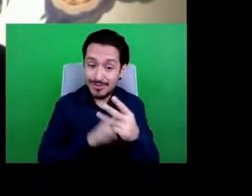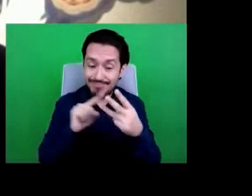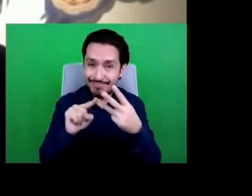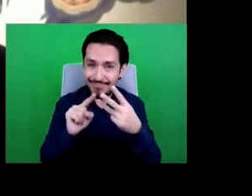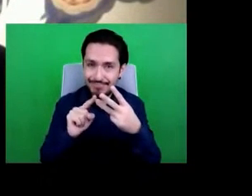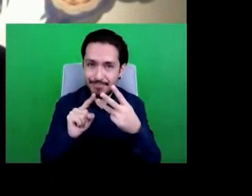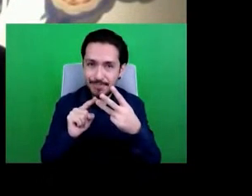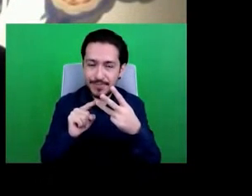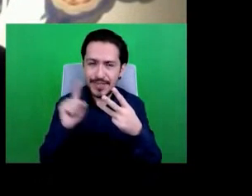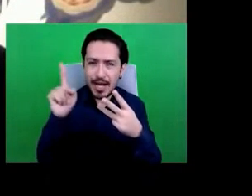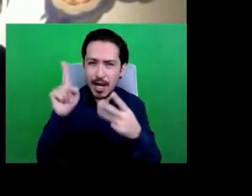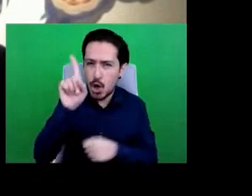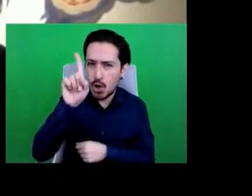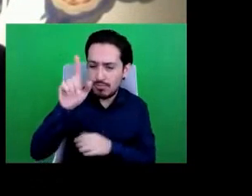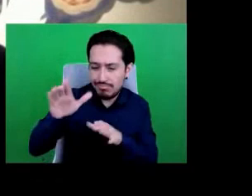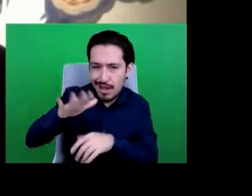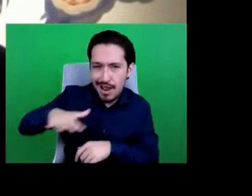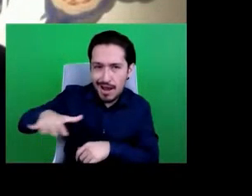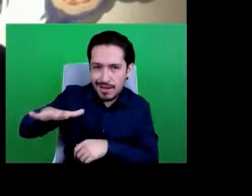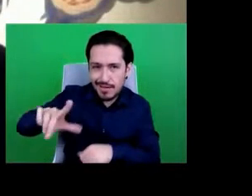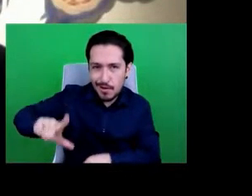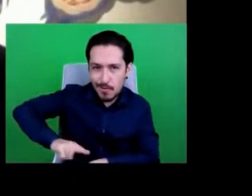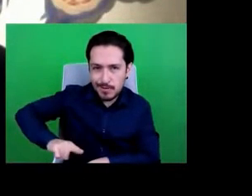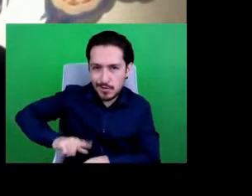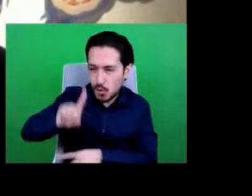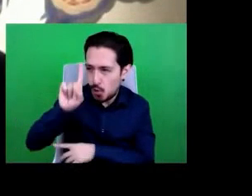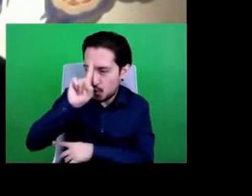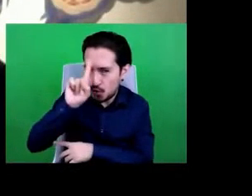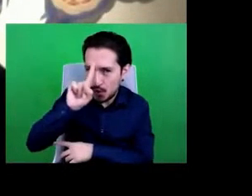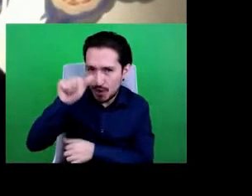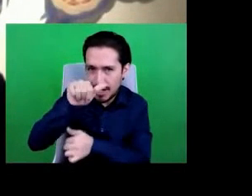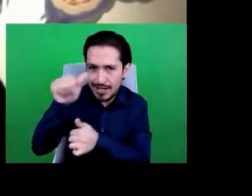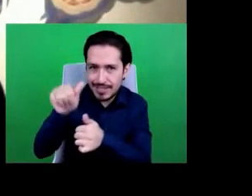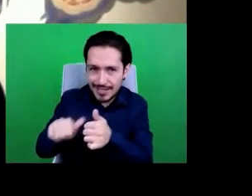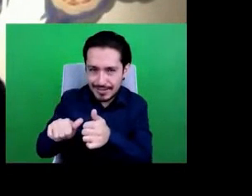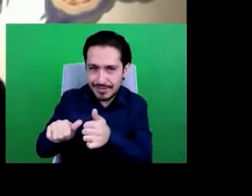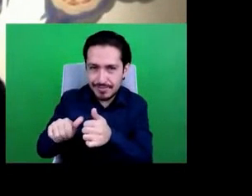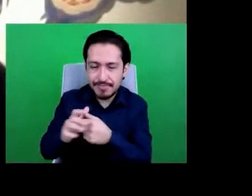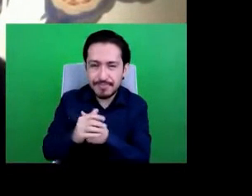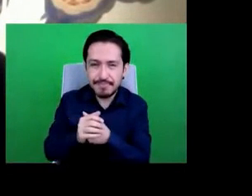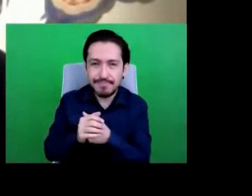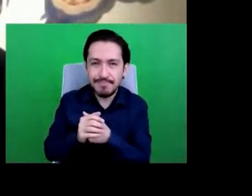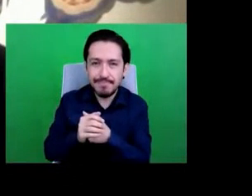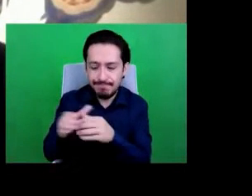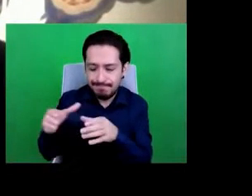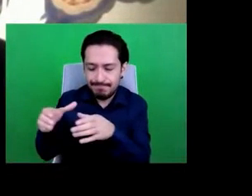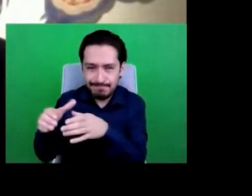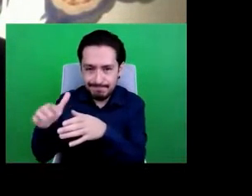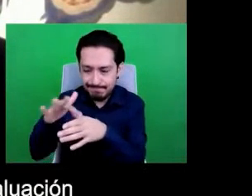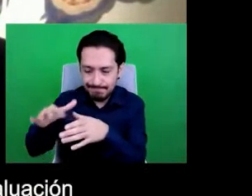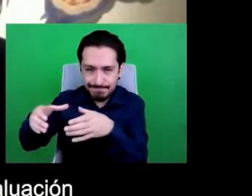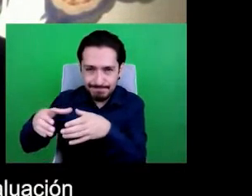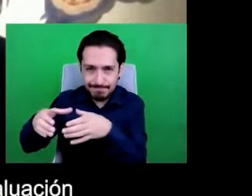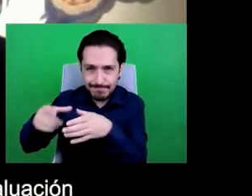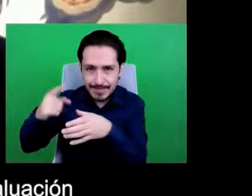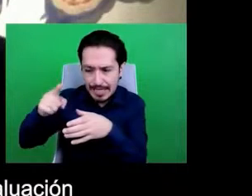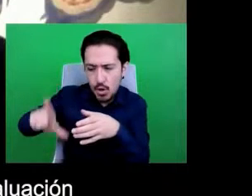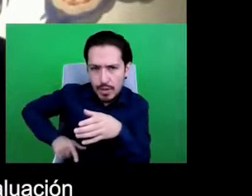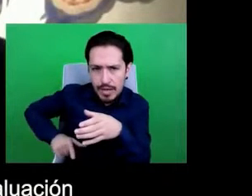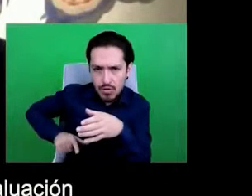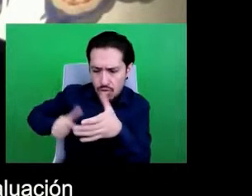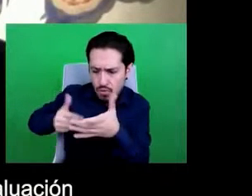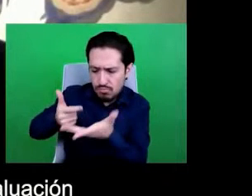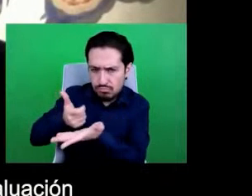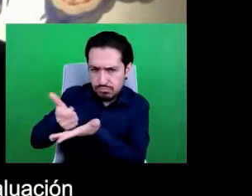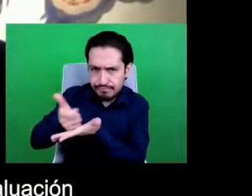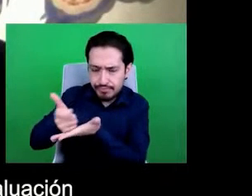de Inglaterra, que es un organismo financiado públicamente para apoyar las artes, acaba de introducir